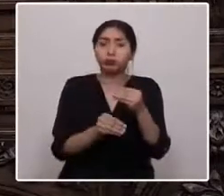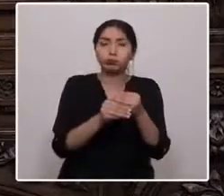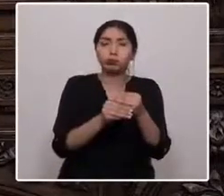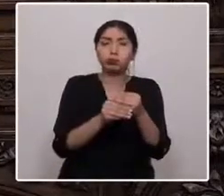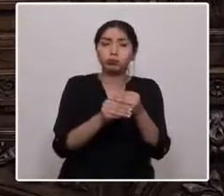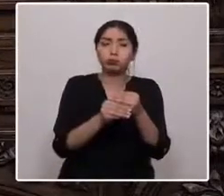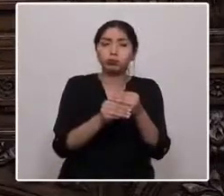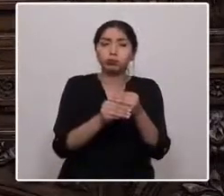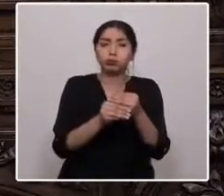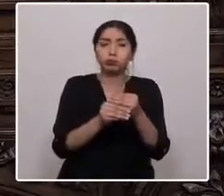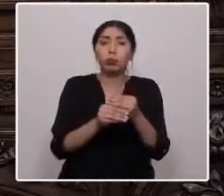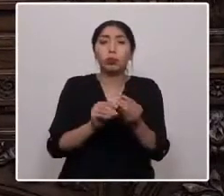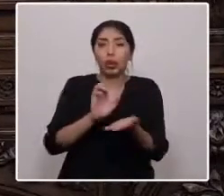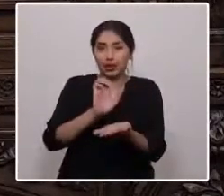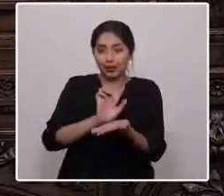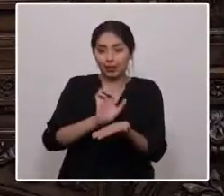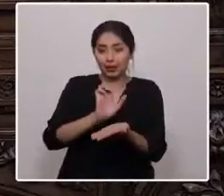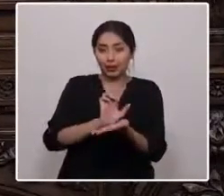estatal